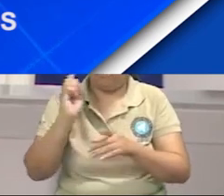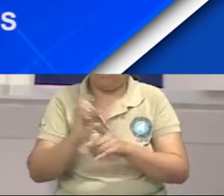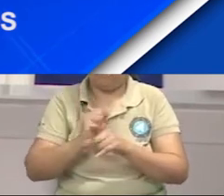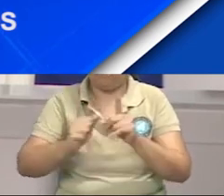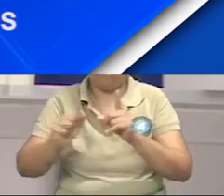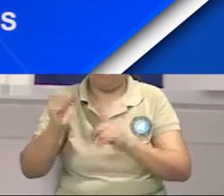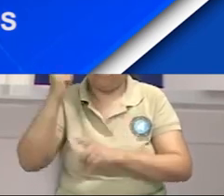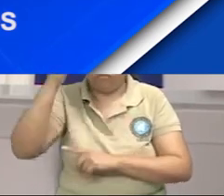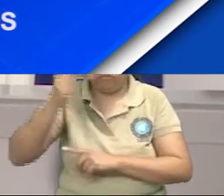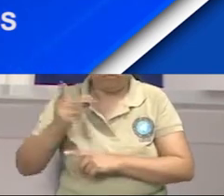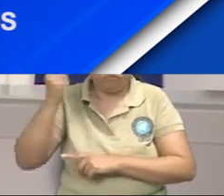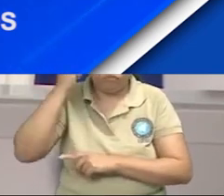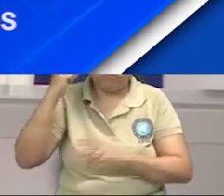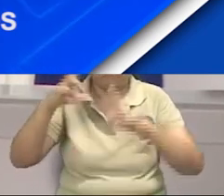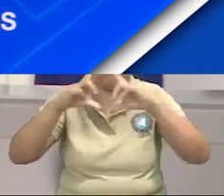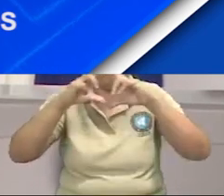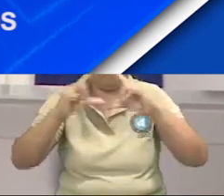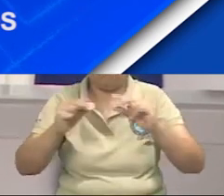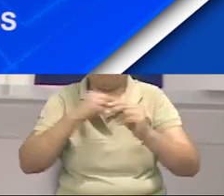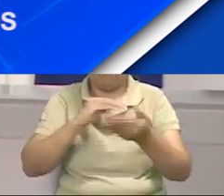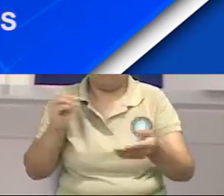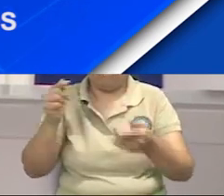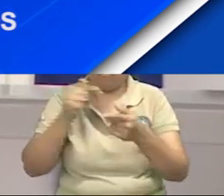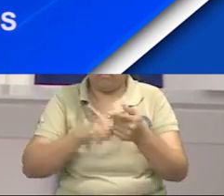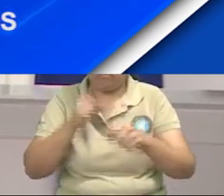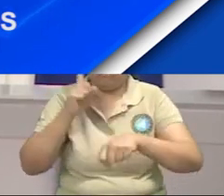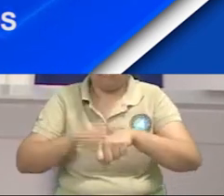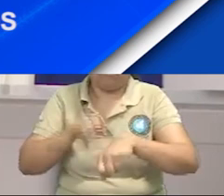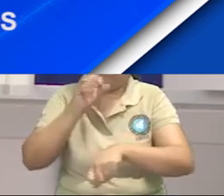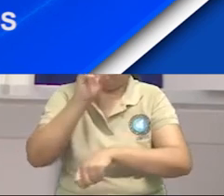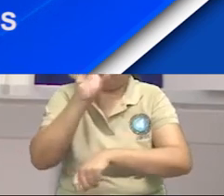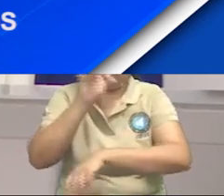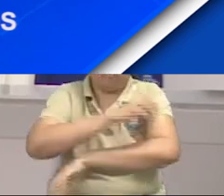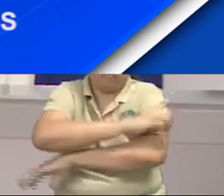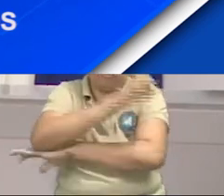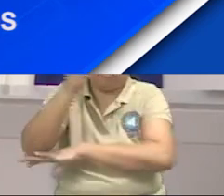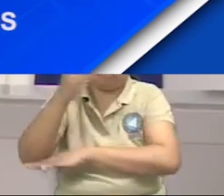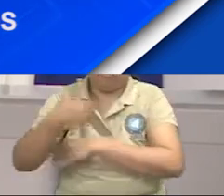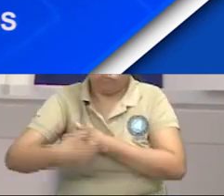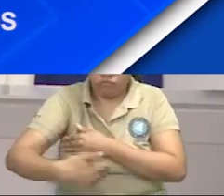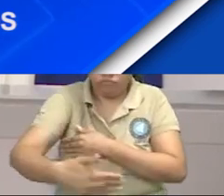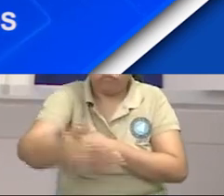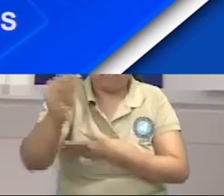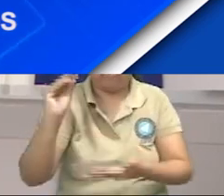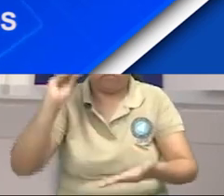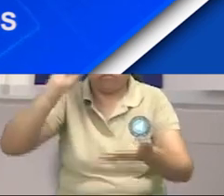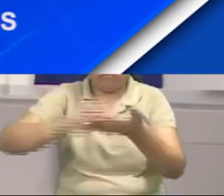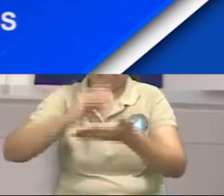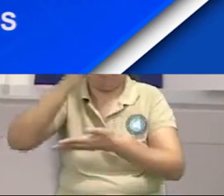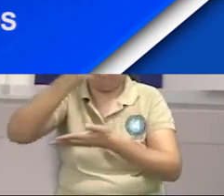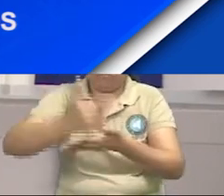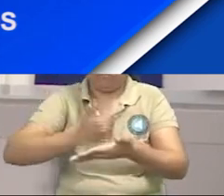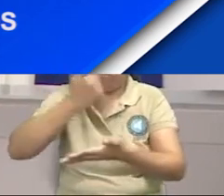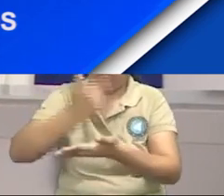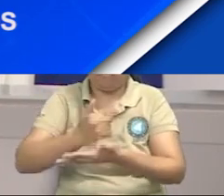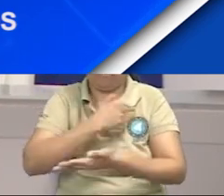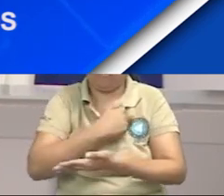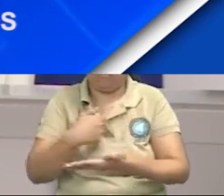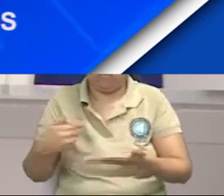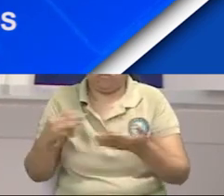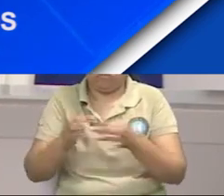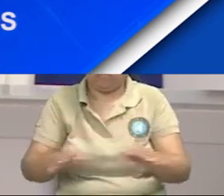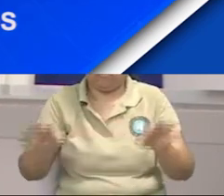de la República de Nicaragua dentro del plazo de quince días a partir de la publicación de la